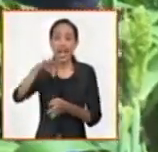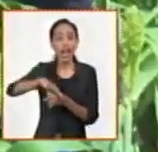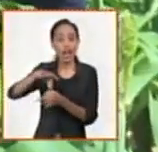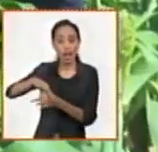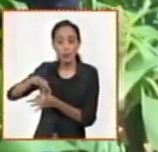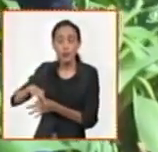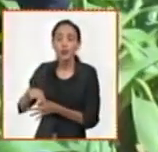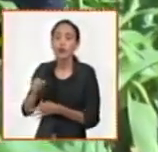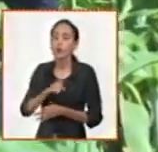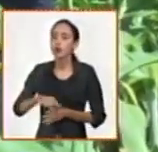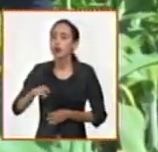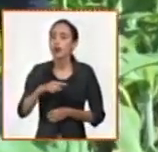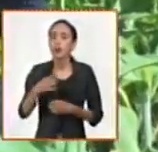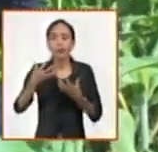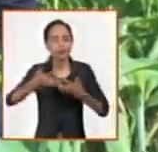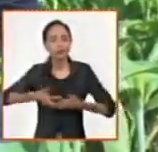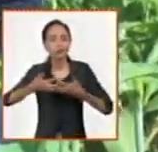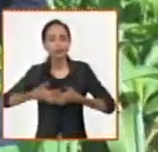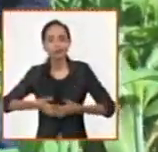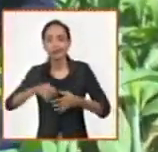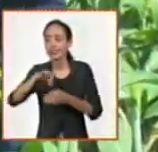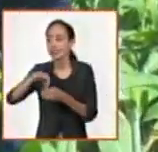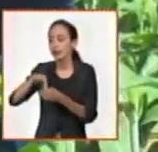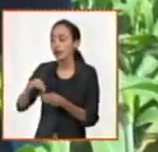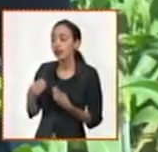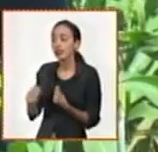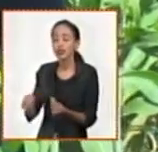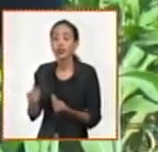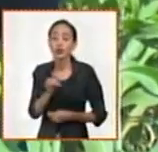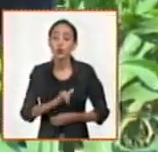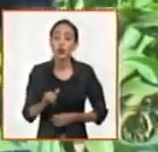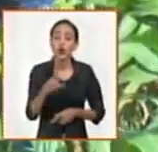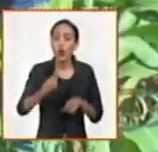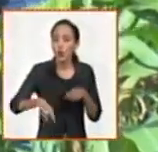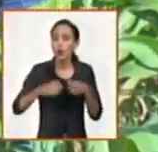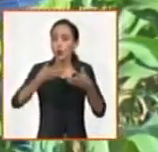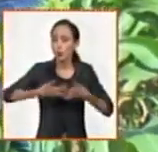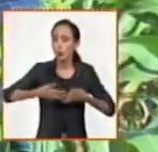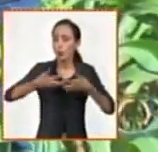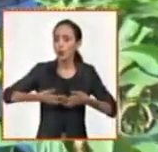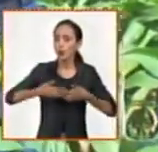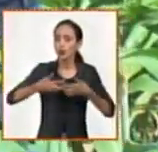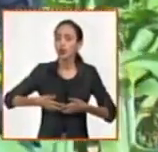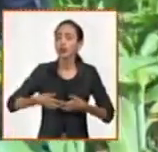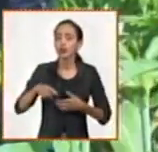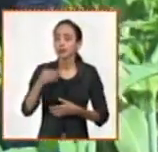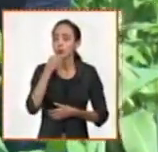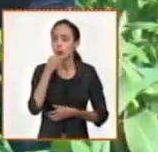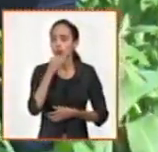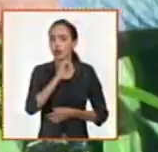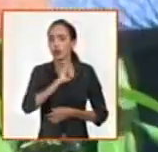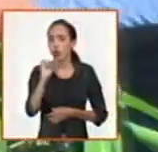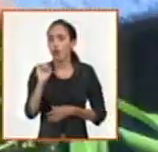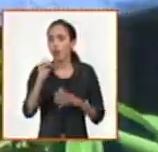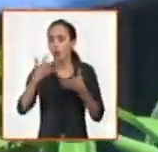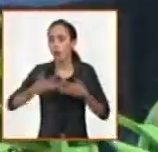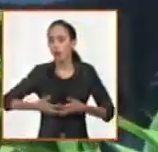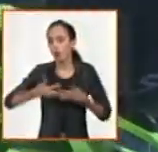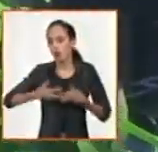es para reproducir semillas, entregarse a la empresa de semillas y a través de otros productores alcanzar un nivel alto de